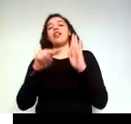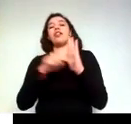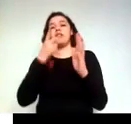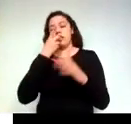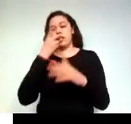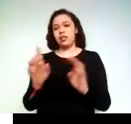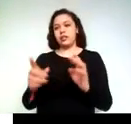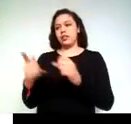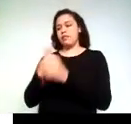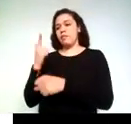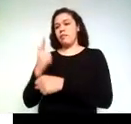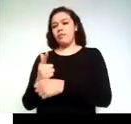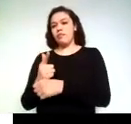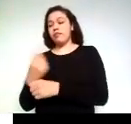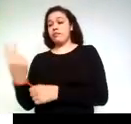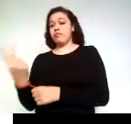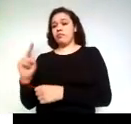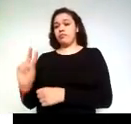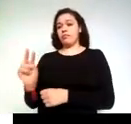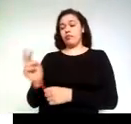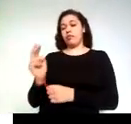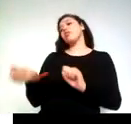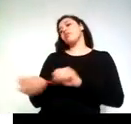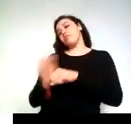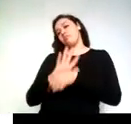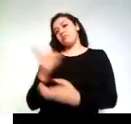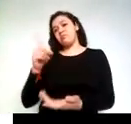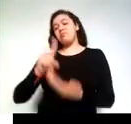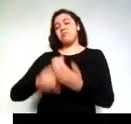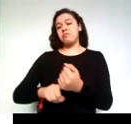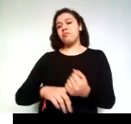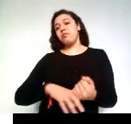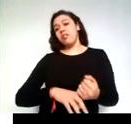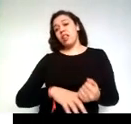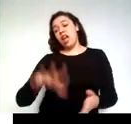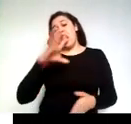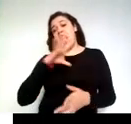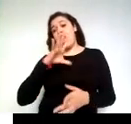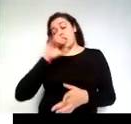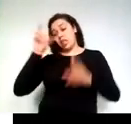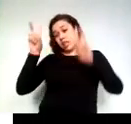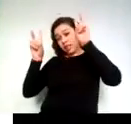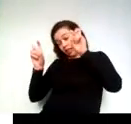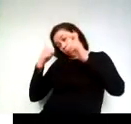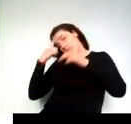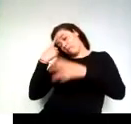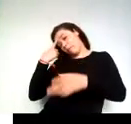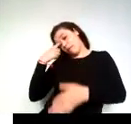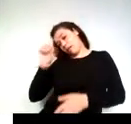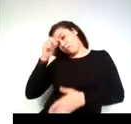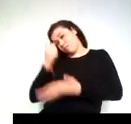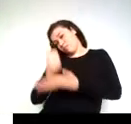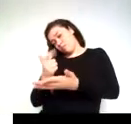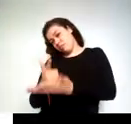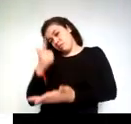identificar si por cualquiera de esas razones, incluyendo la pandemia o no, está en un tema de haber sido expuesto a un acontecimiento traumático severo. Y